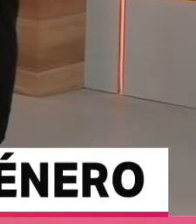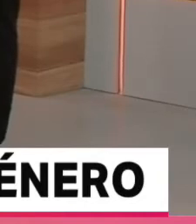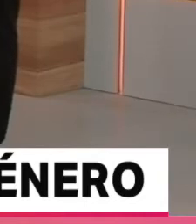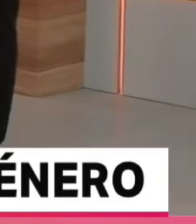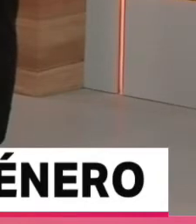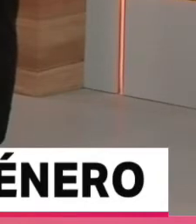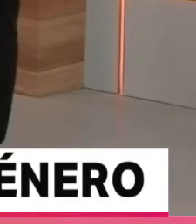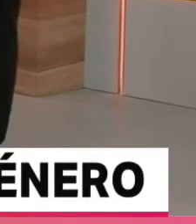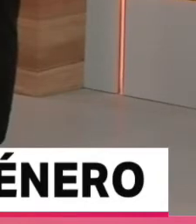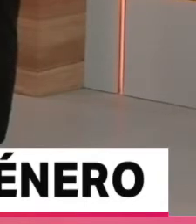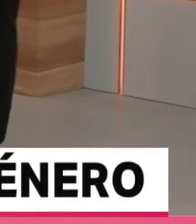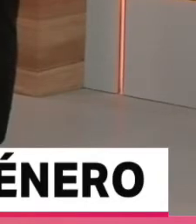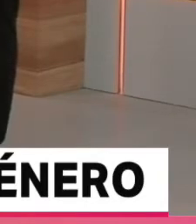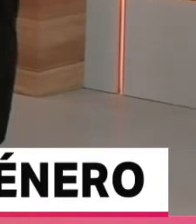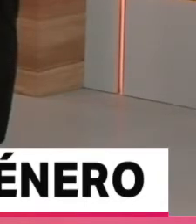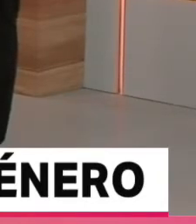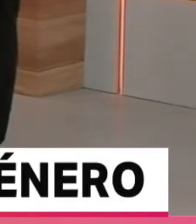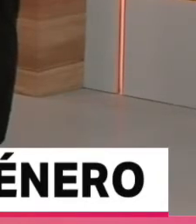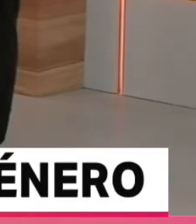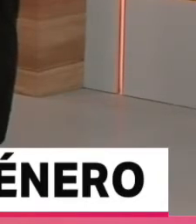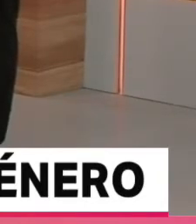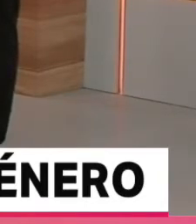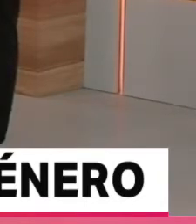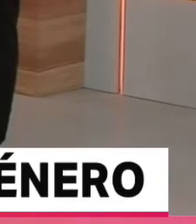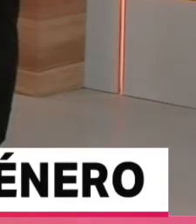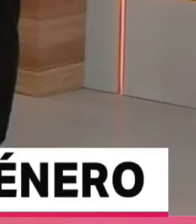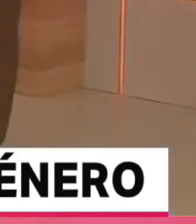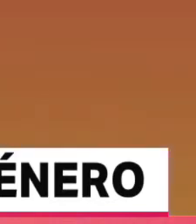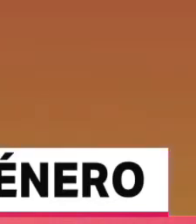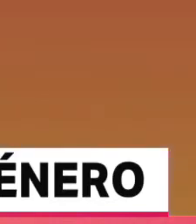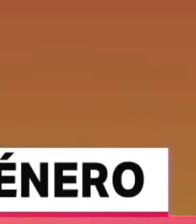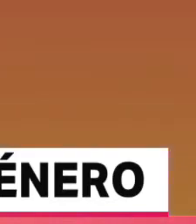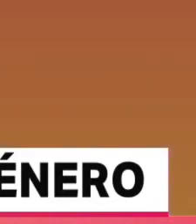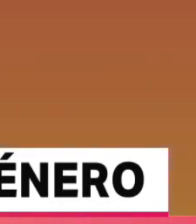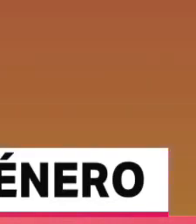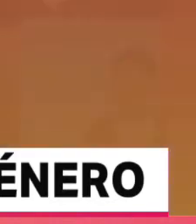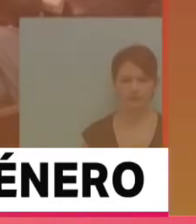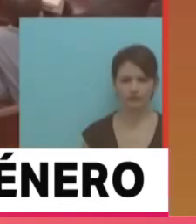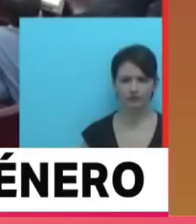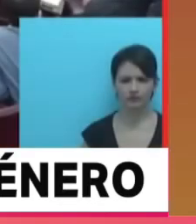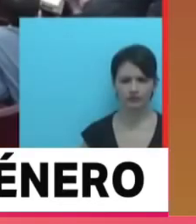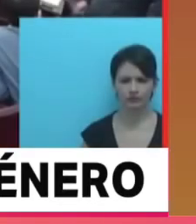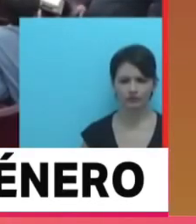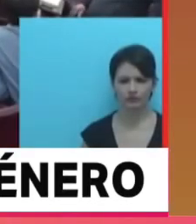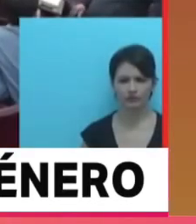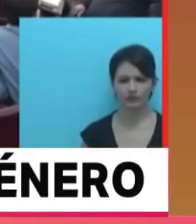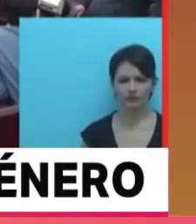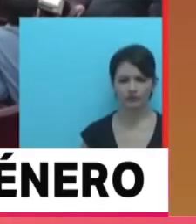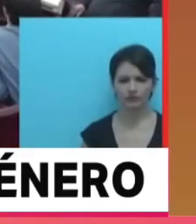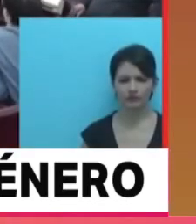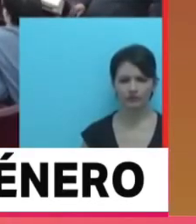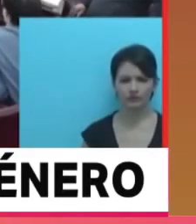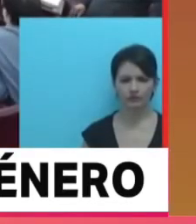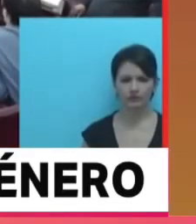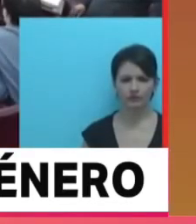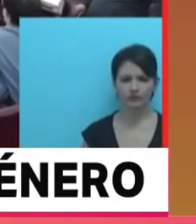mecanismo? Sí, en realidad esta norma lo que establece es que quien, cuando se genera una vacancia y deba ser reemplazado, será